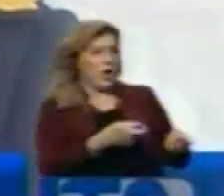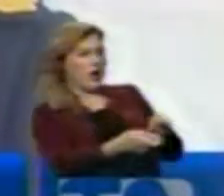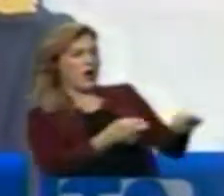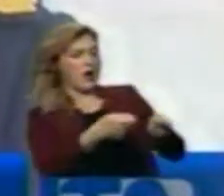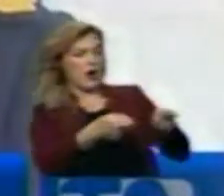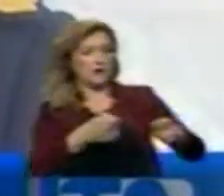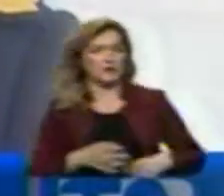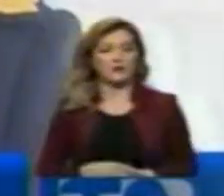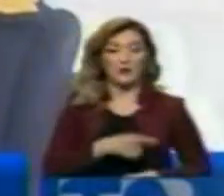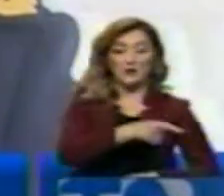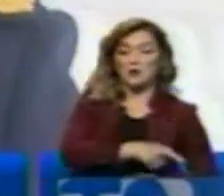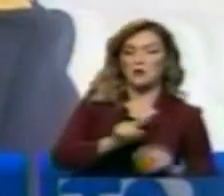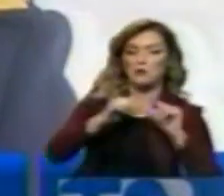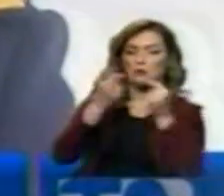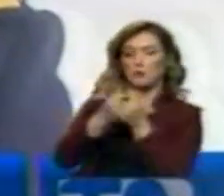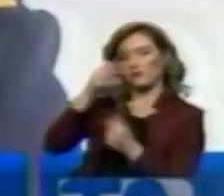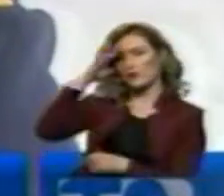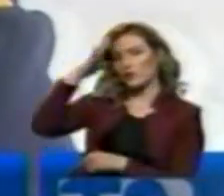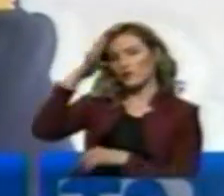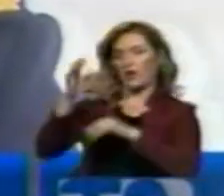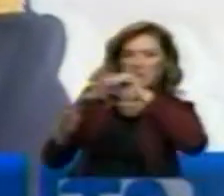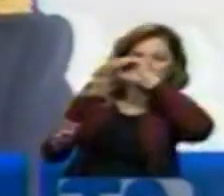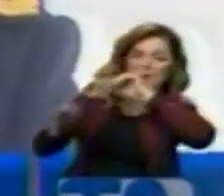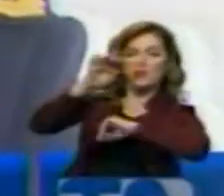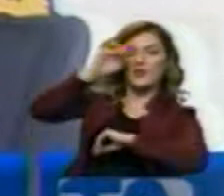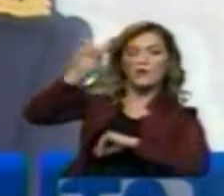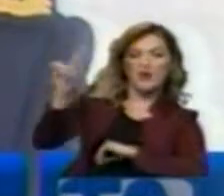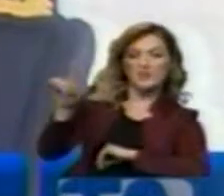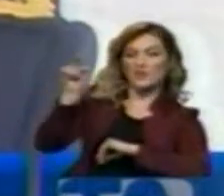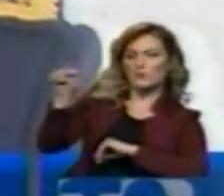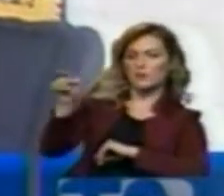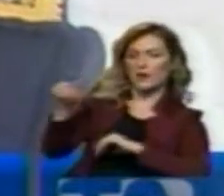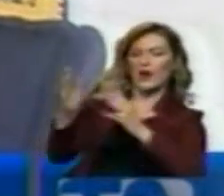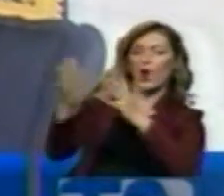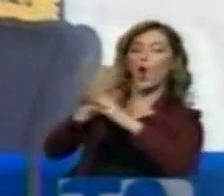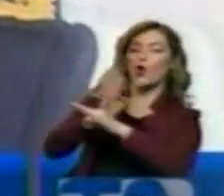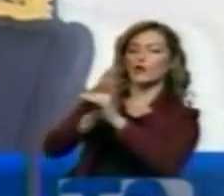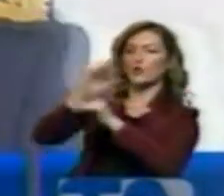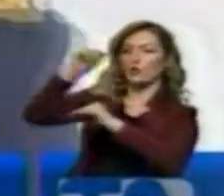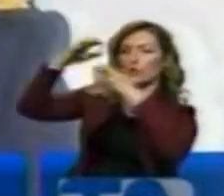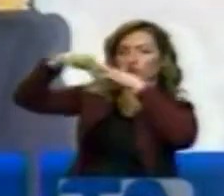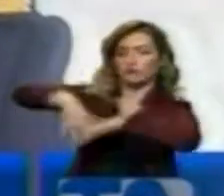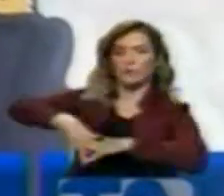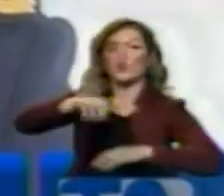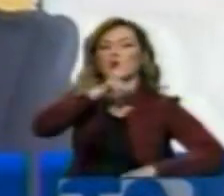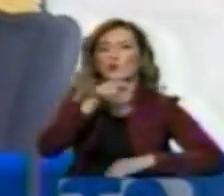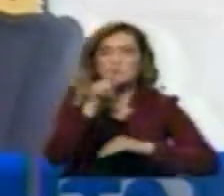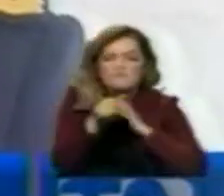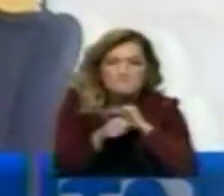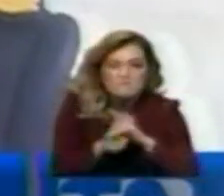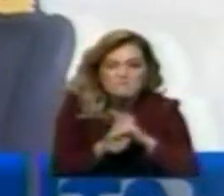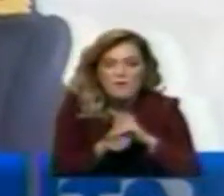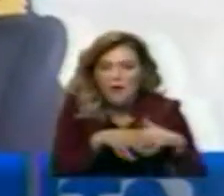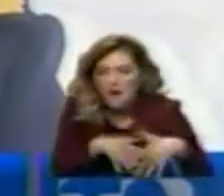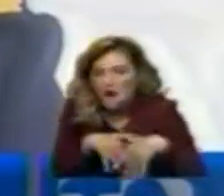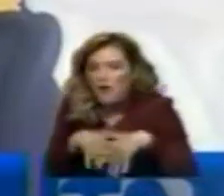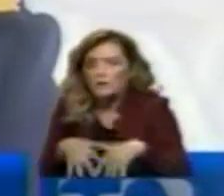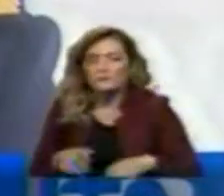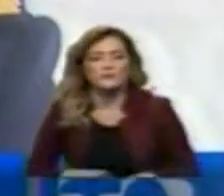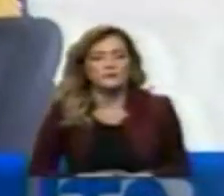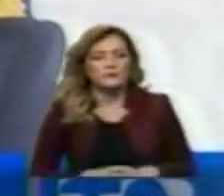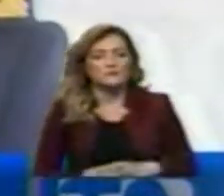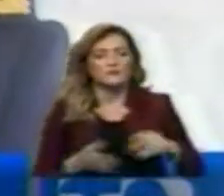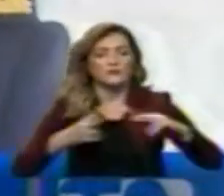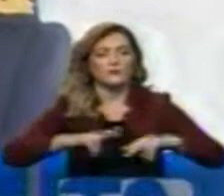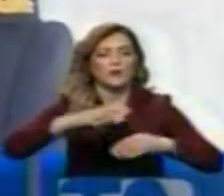pretendían desestabilizar el país, apoyados por bandas extremistas y delincuentes solapados. Lo que ocurre en nuestro país ocurre a nivel